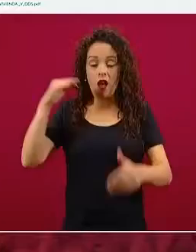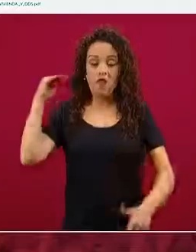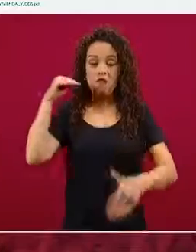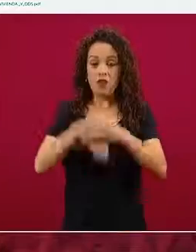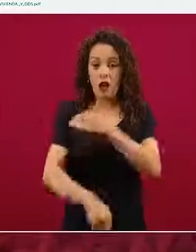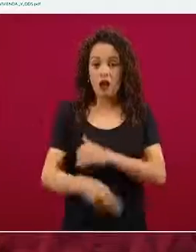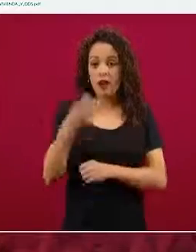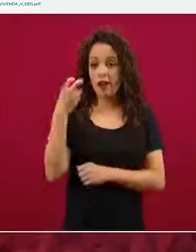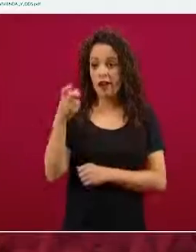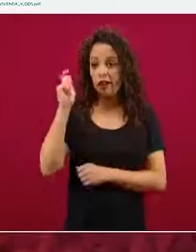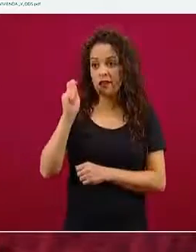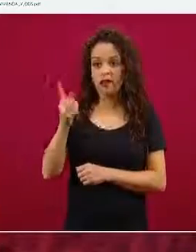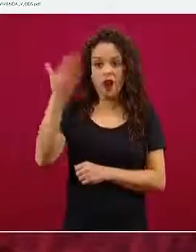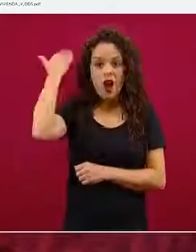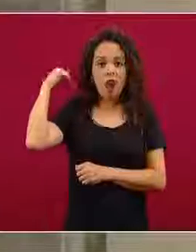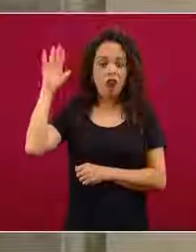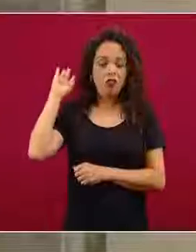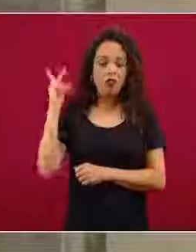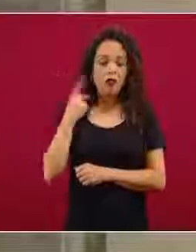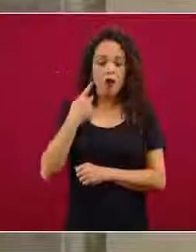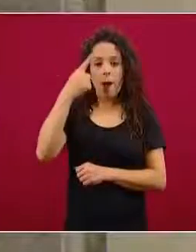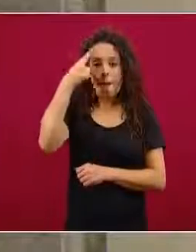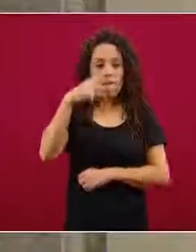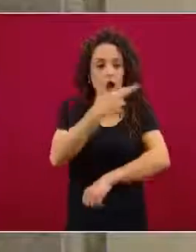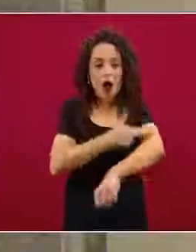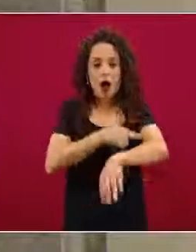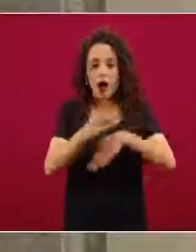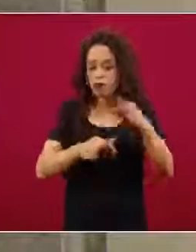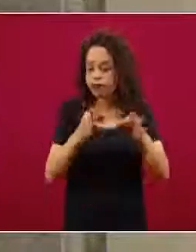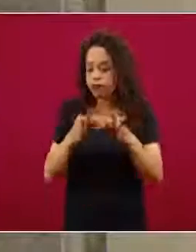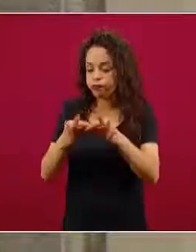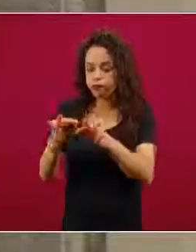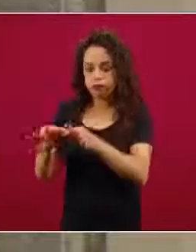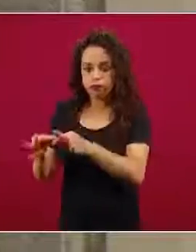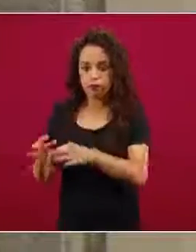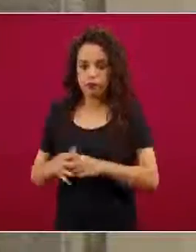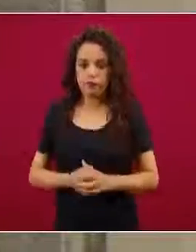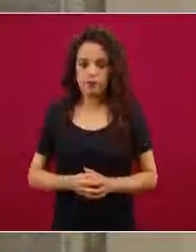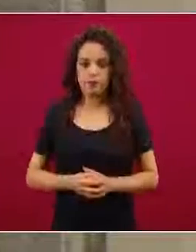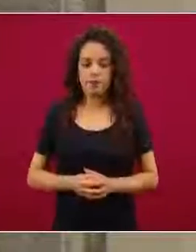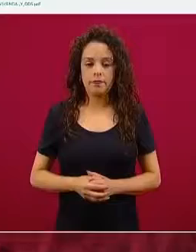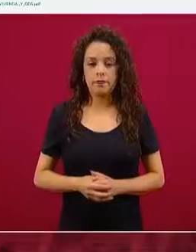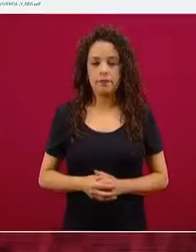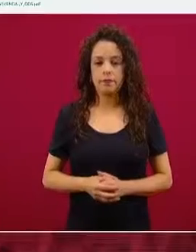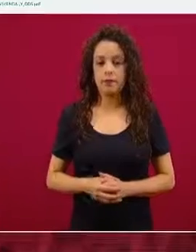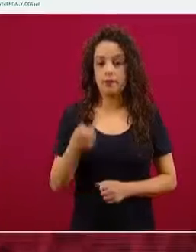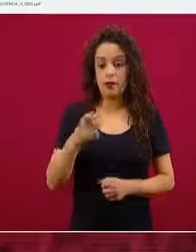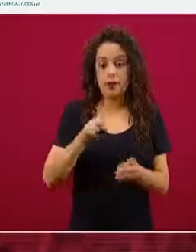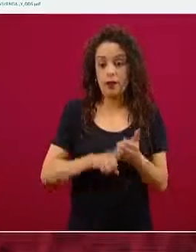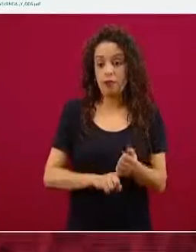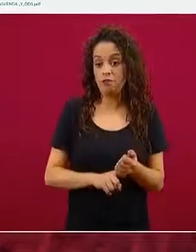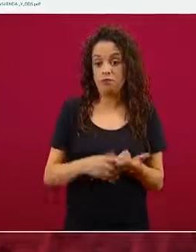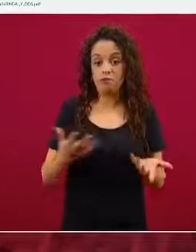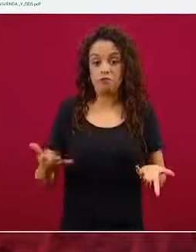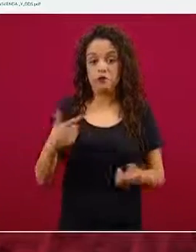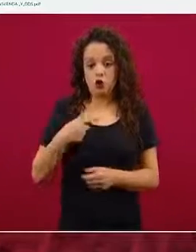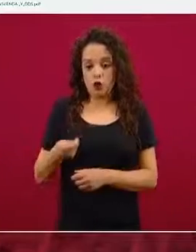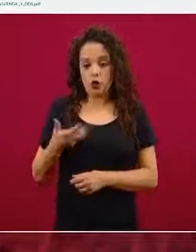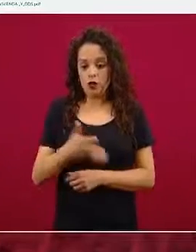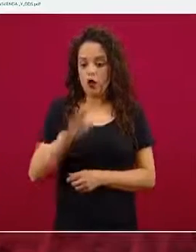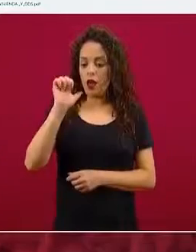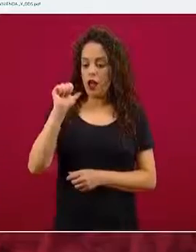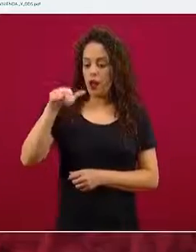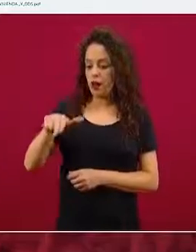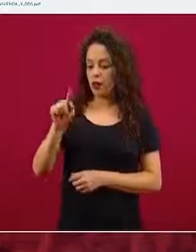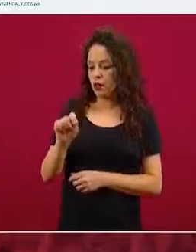política de regularización y es un claro fracaso de esta política mínima de suelo que yo incluso le he llamado